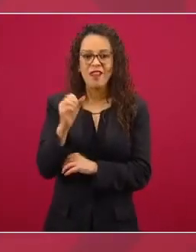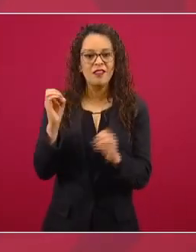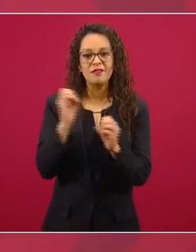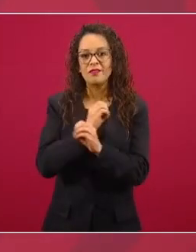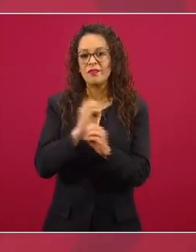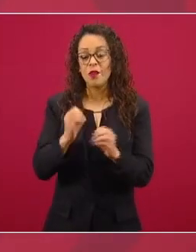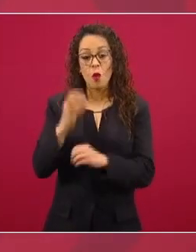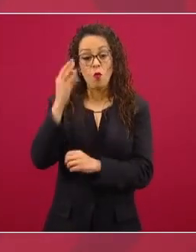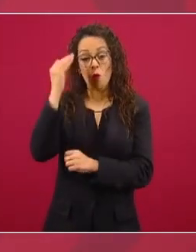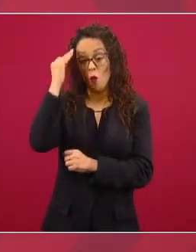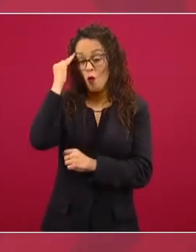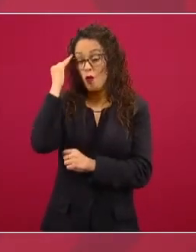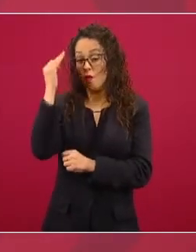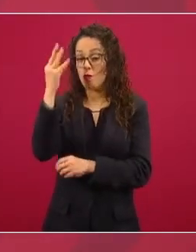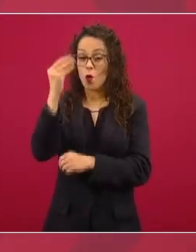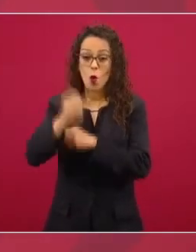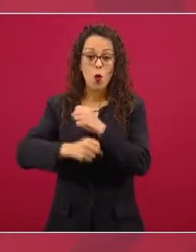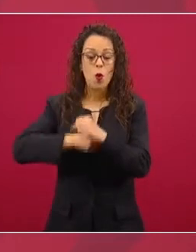siento que